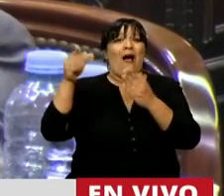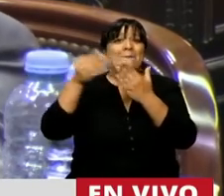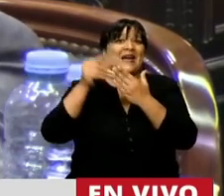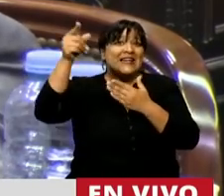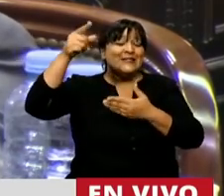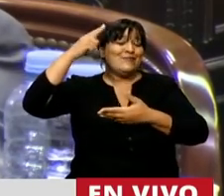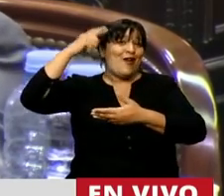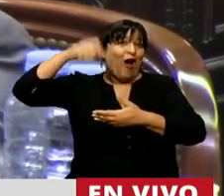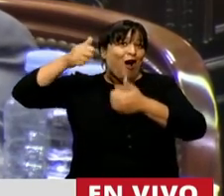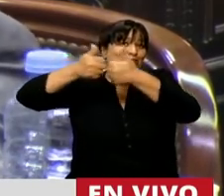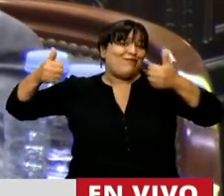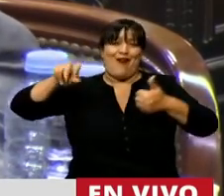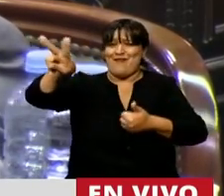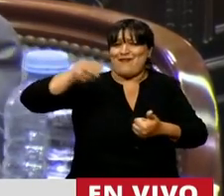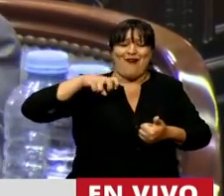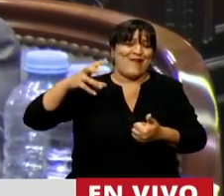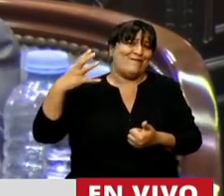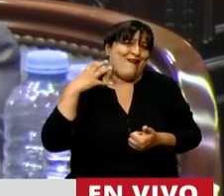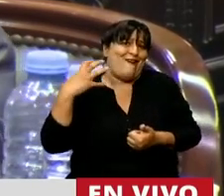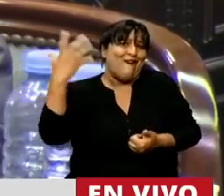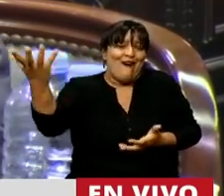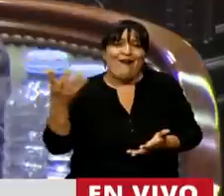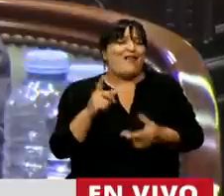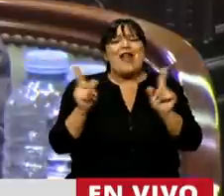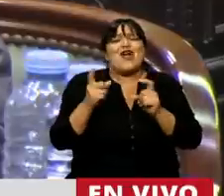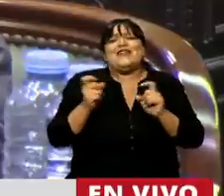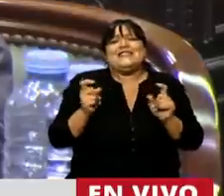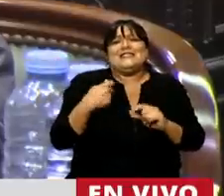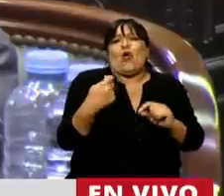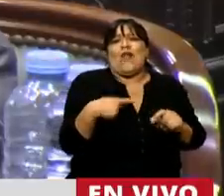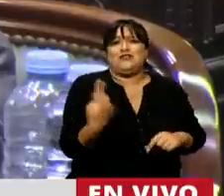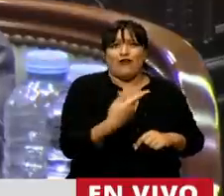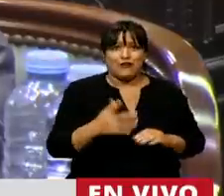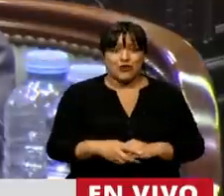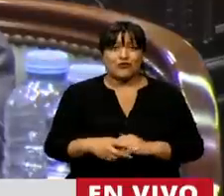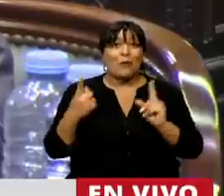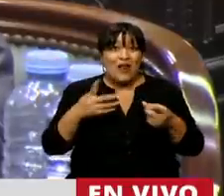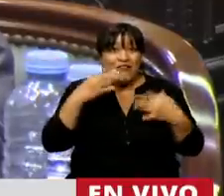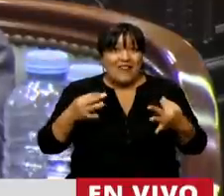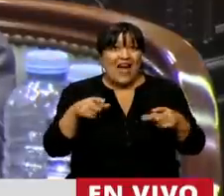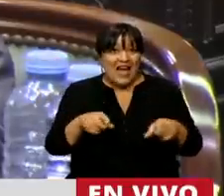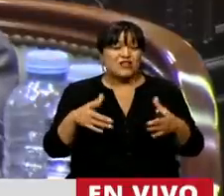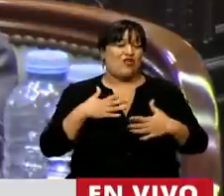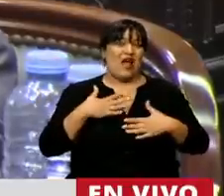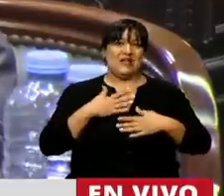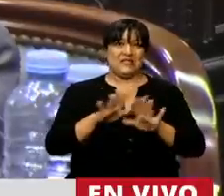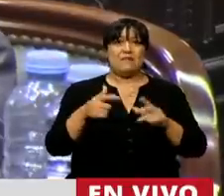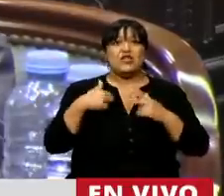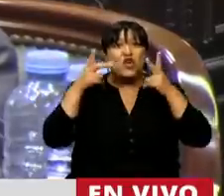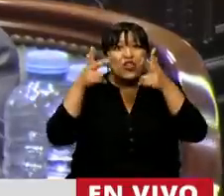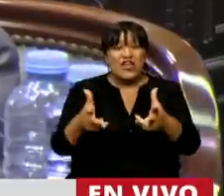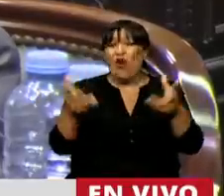y cobrando fortuna y no va a hacer falta que cobremos una jubilación. Y la verdad que es lamentable. Y cuando yo le digo que